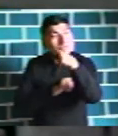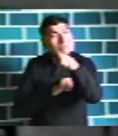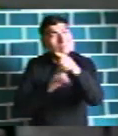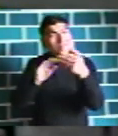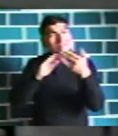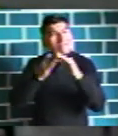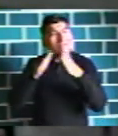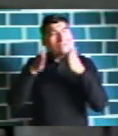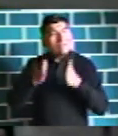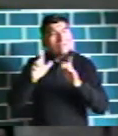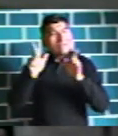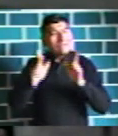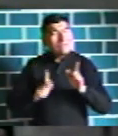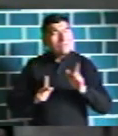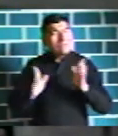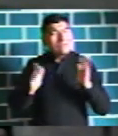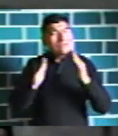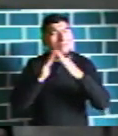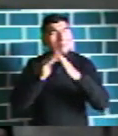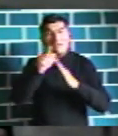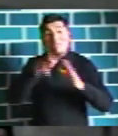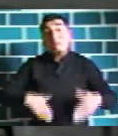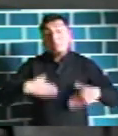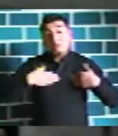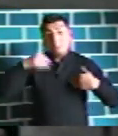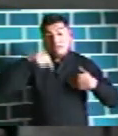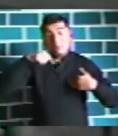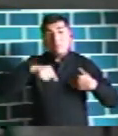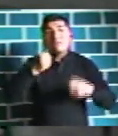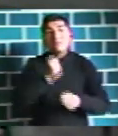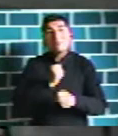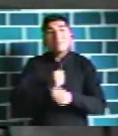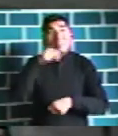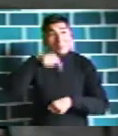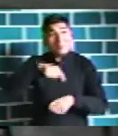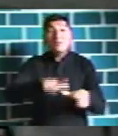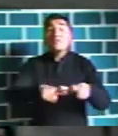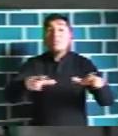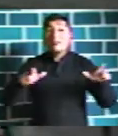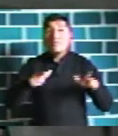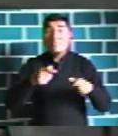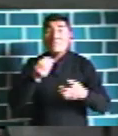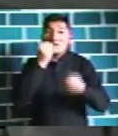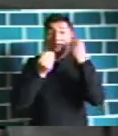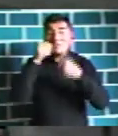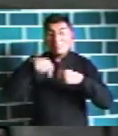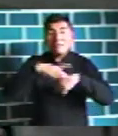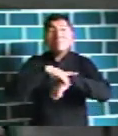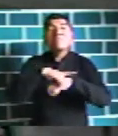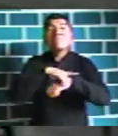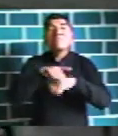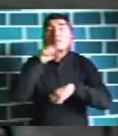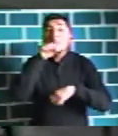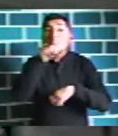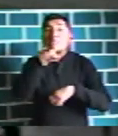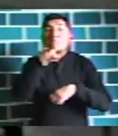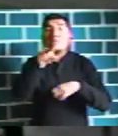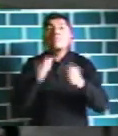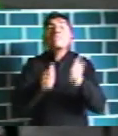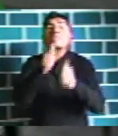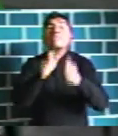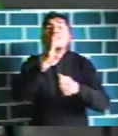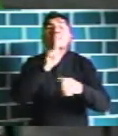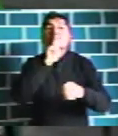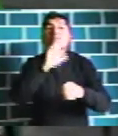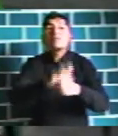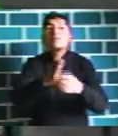ciudadano de la paz que vives de esta tierra que trabajas en esta tierra que tomes de esta tierra tu cuál es tu